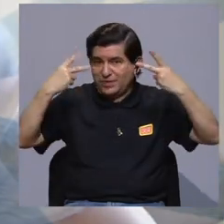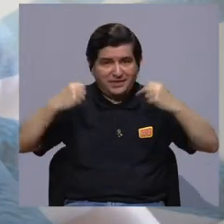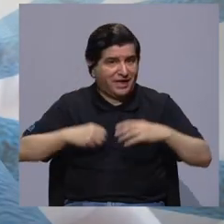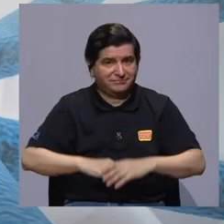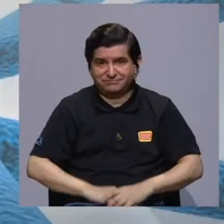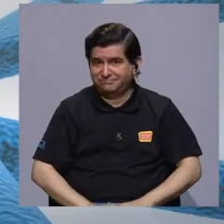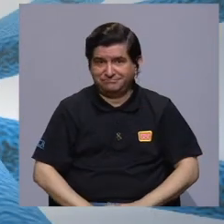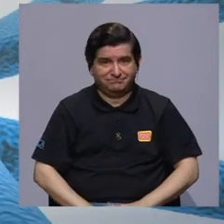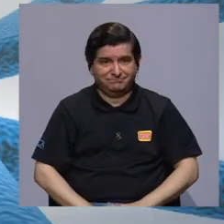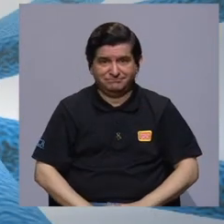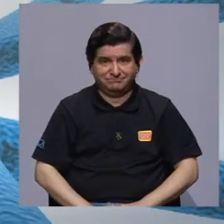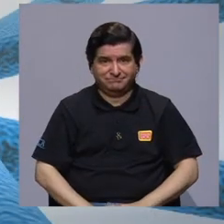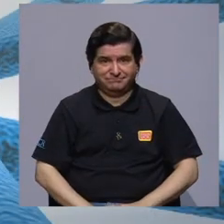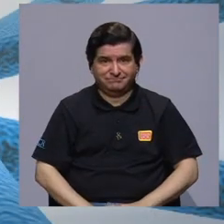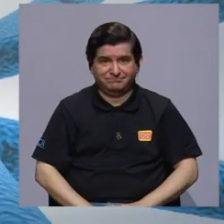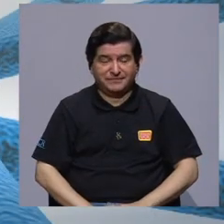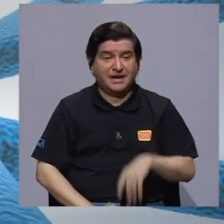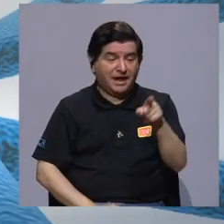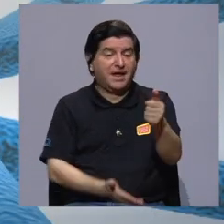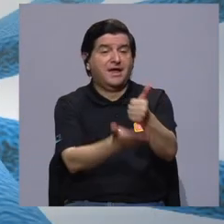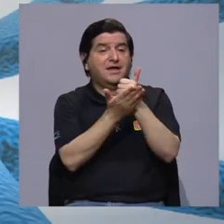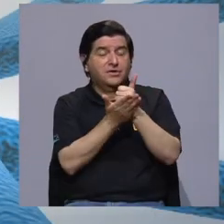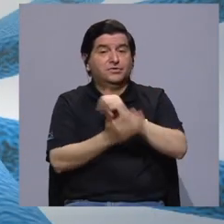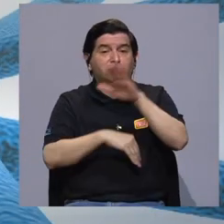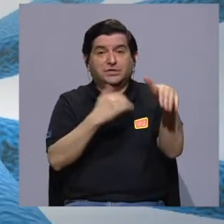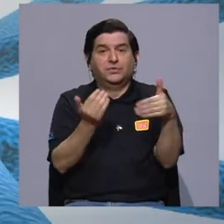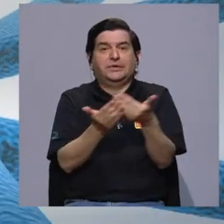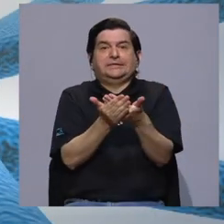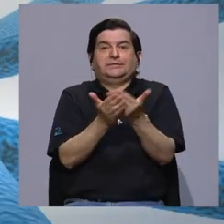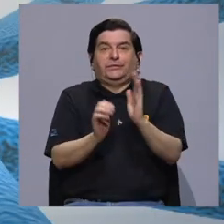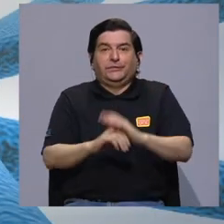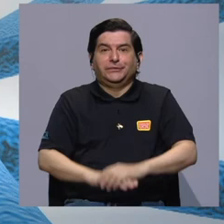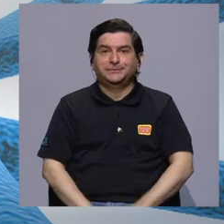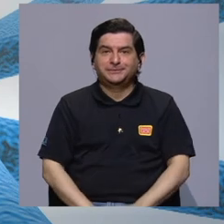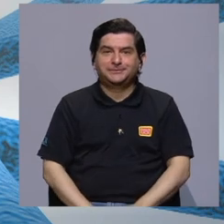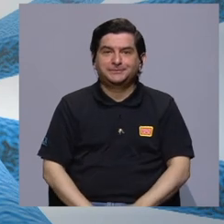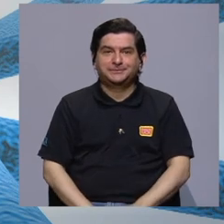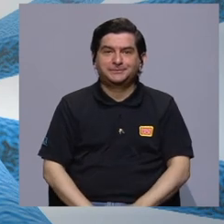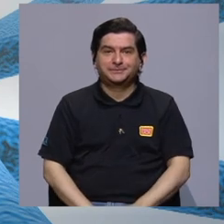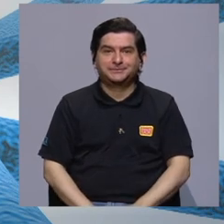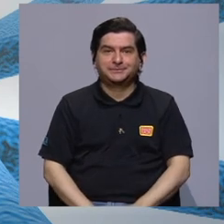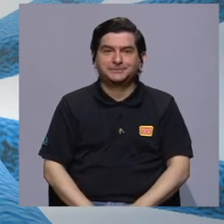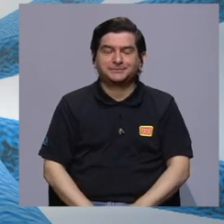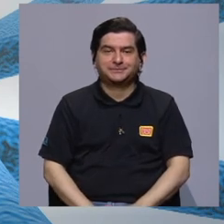y ellos nos facilitan todo, ¿verdad?